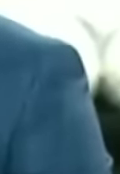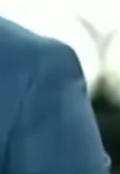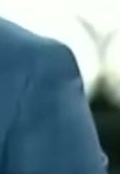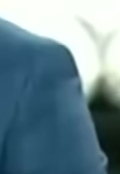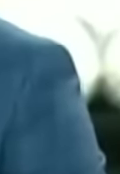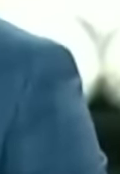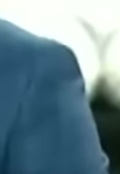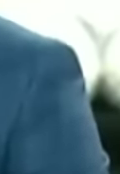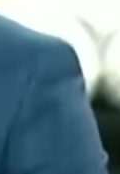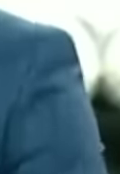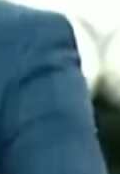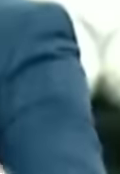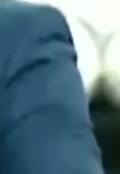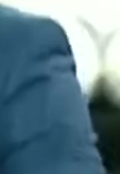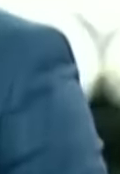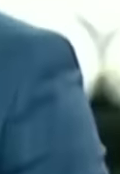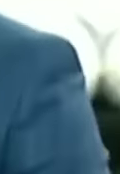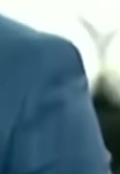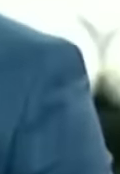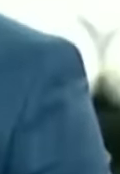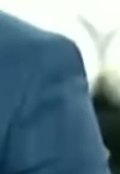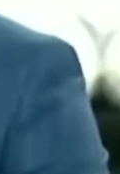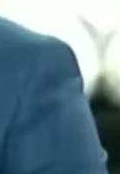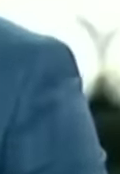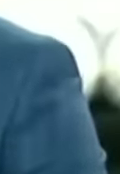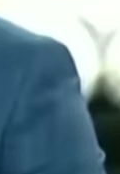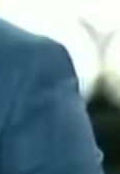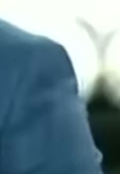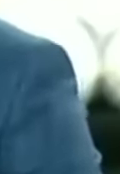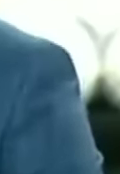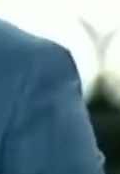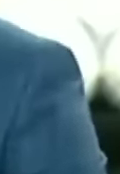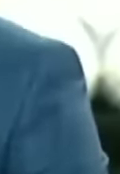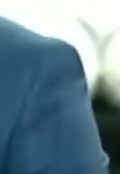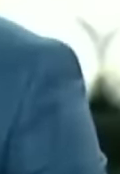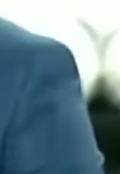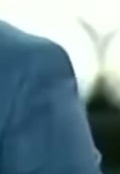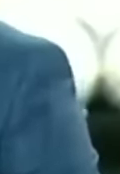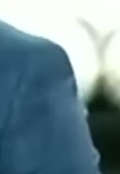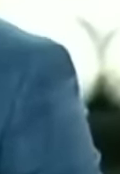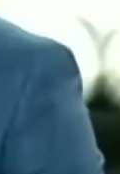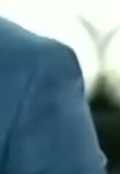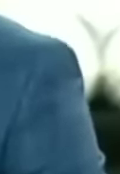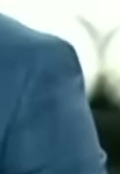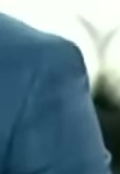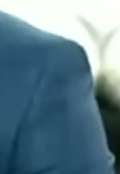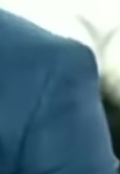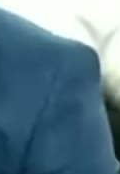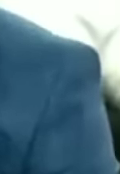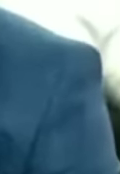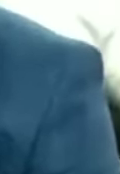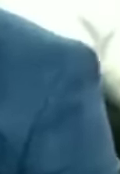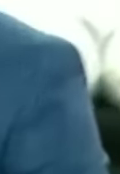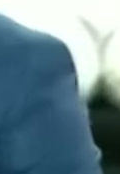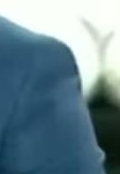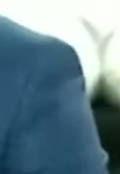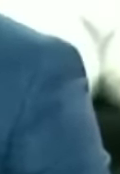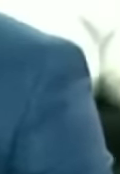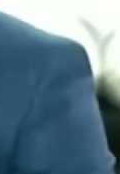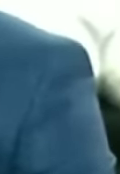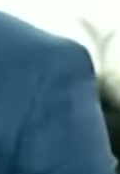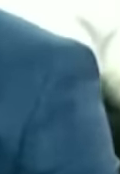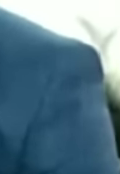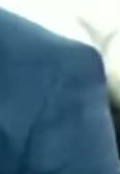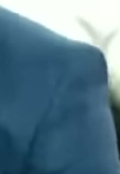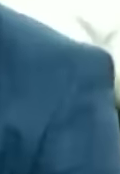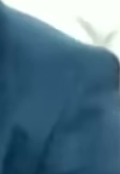al gobernador García Carneiro. Nosotros llevamos ya mucho tiempo, desde que yo era alcalde y él era gobernador, soñando con este gran proyecto para el oeste del estado de La